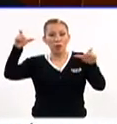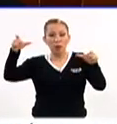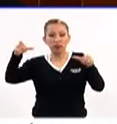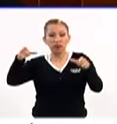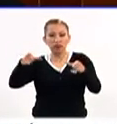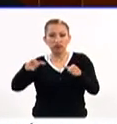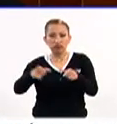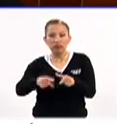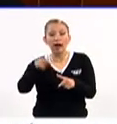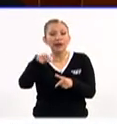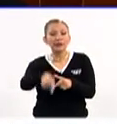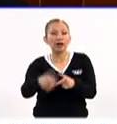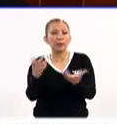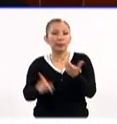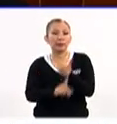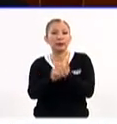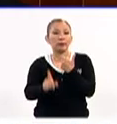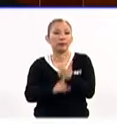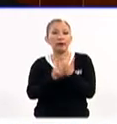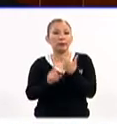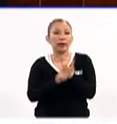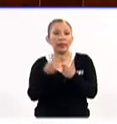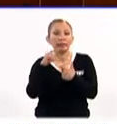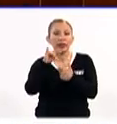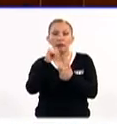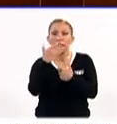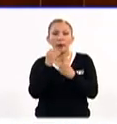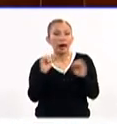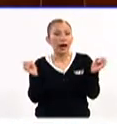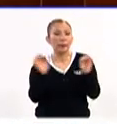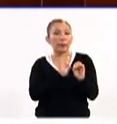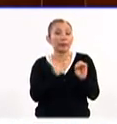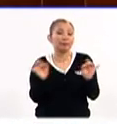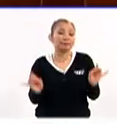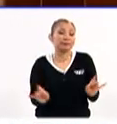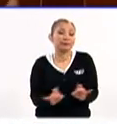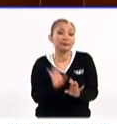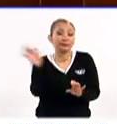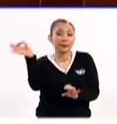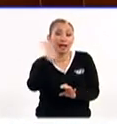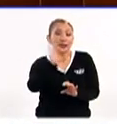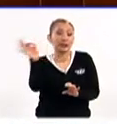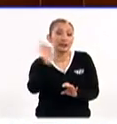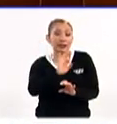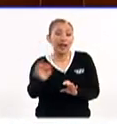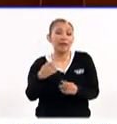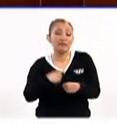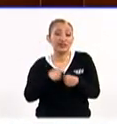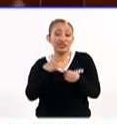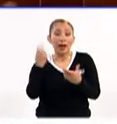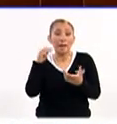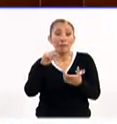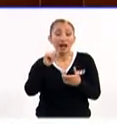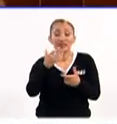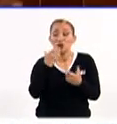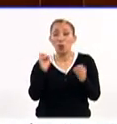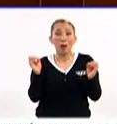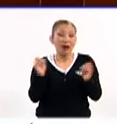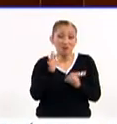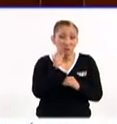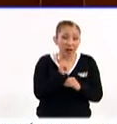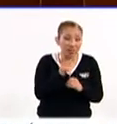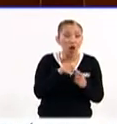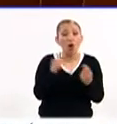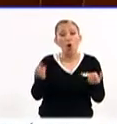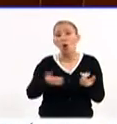disminuyeron, provocando una crisis del nitrógeno que podría haber ocasionado o la extinción de la vida en Marte o bien